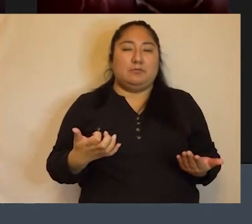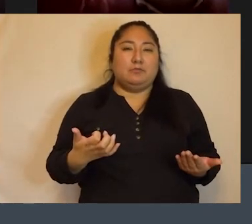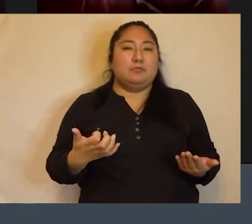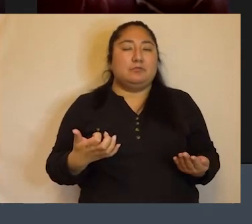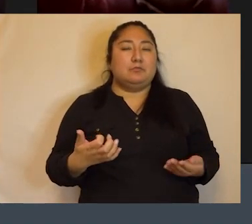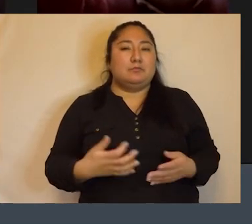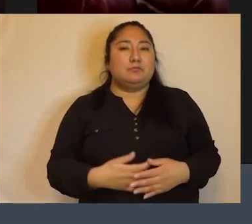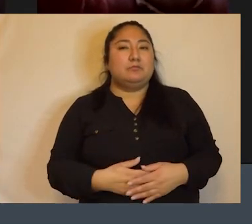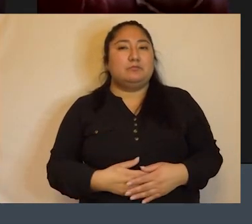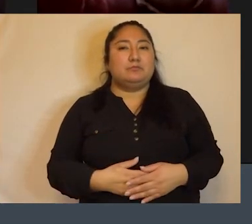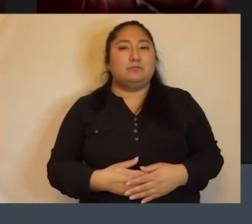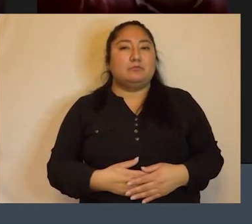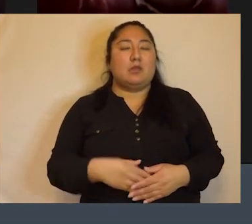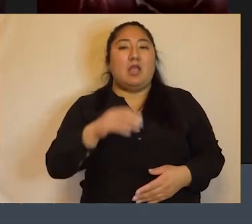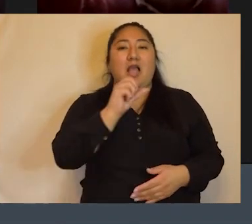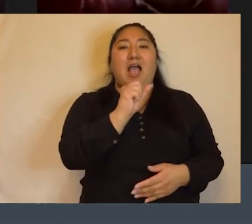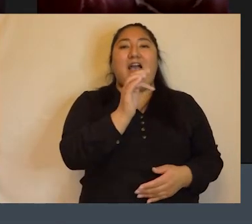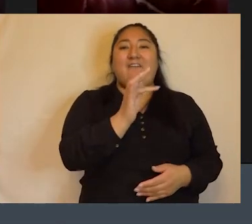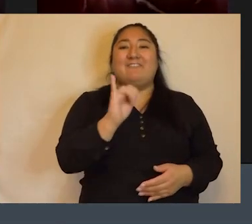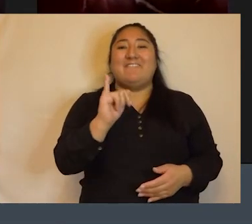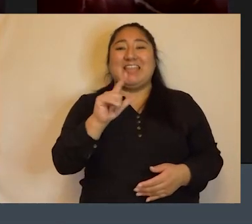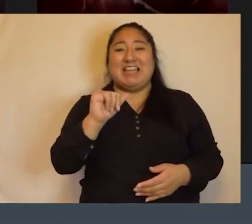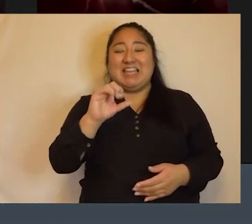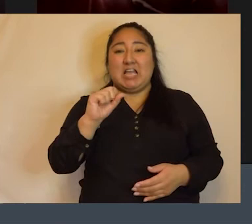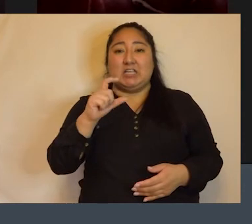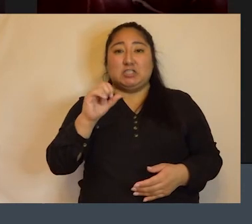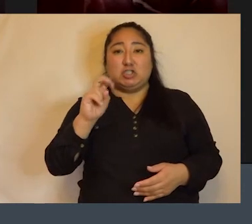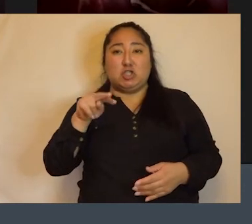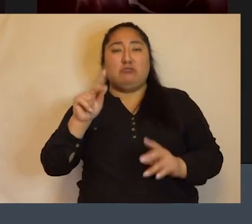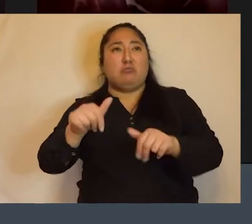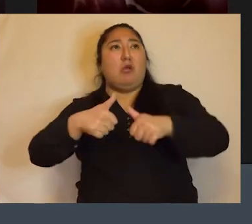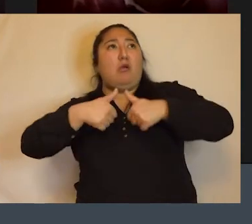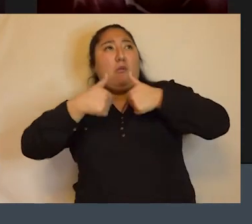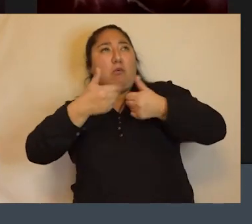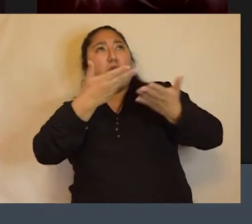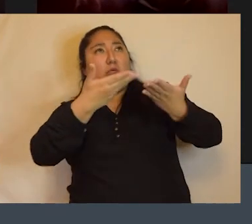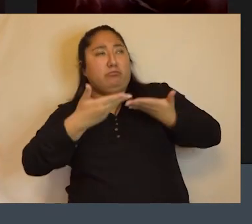Porque mientras más plazo corto, la oscilación me puede